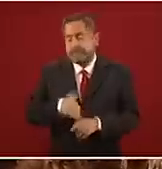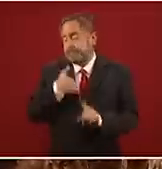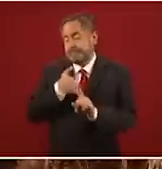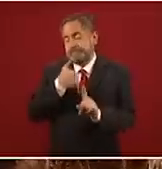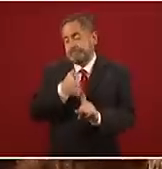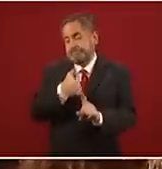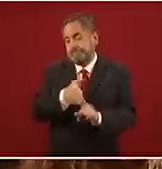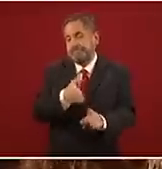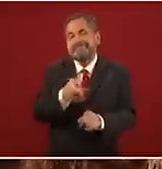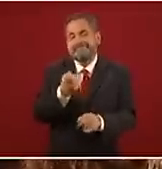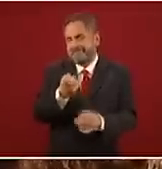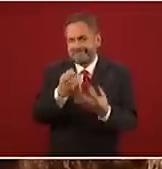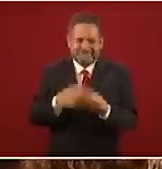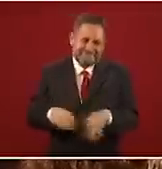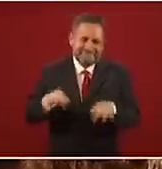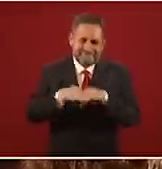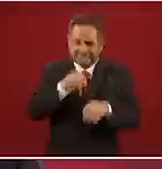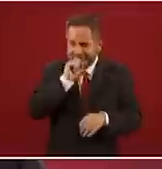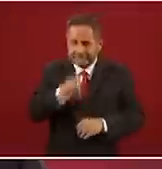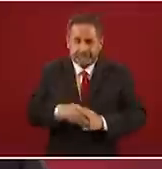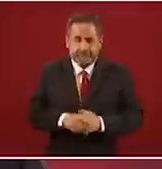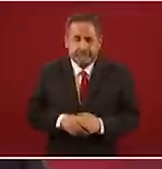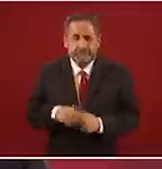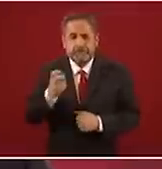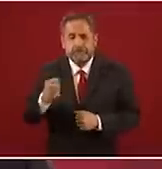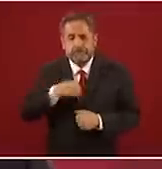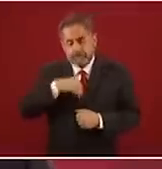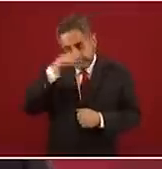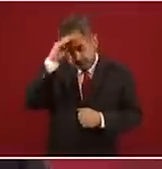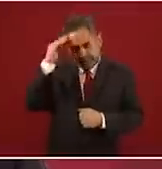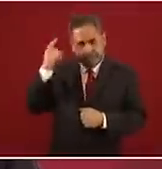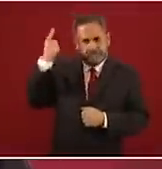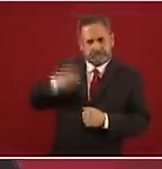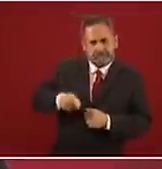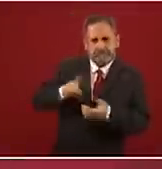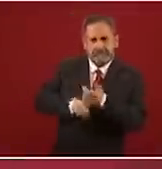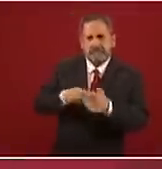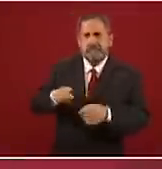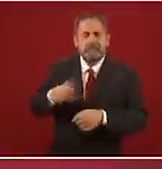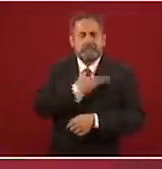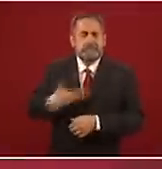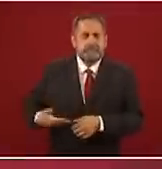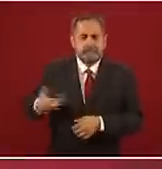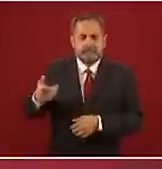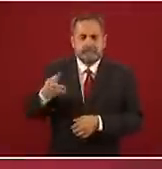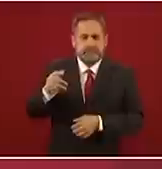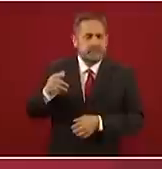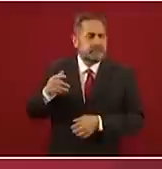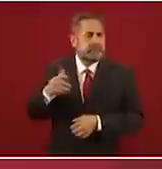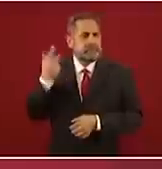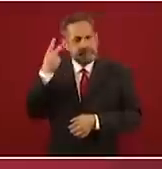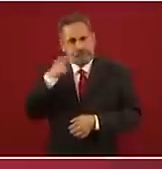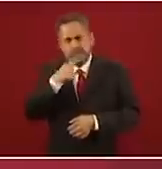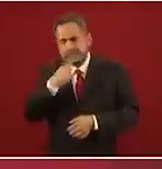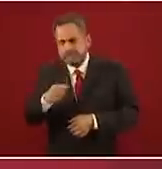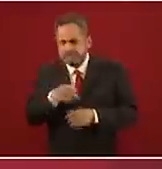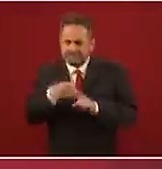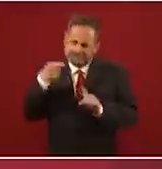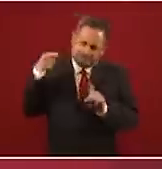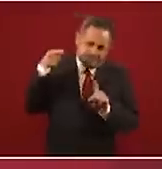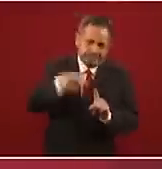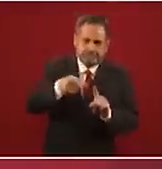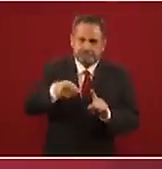los más importantes. Y en ese sentido tenemos la instrucción del señor presidente de la República de poner énfasis y de cuidar